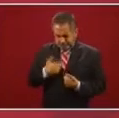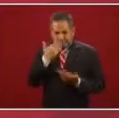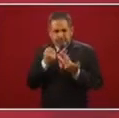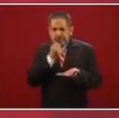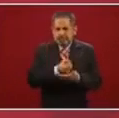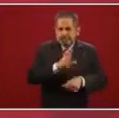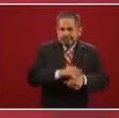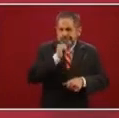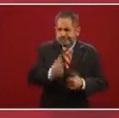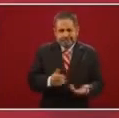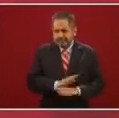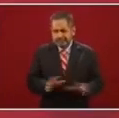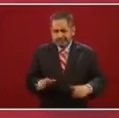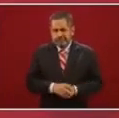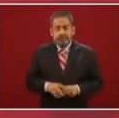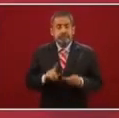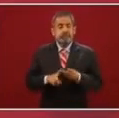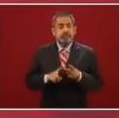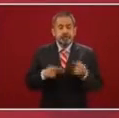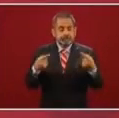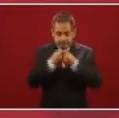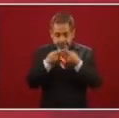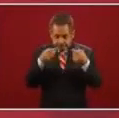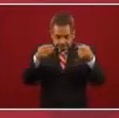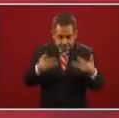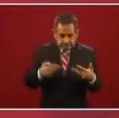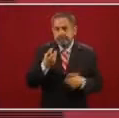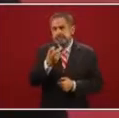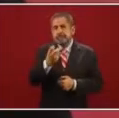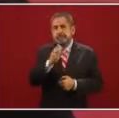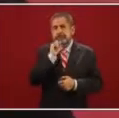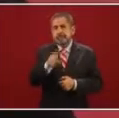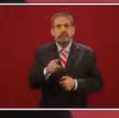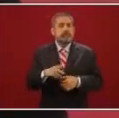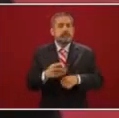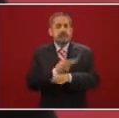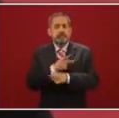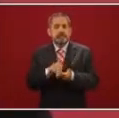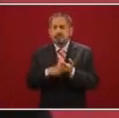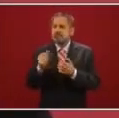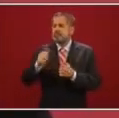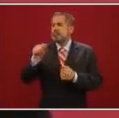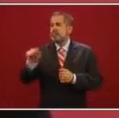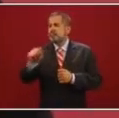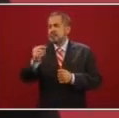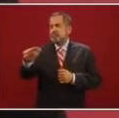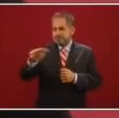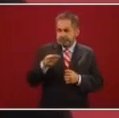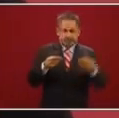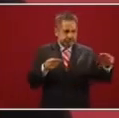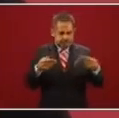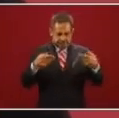acción. En segundo, porque los datos efectivamente no concuerdan, van muy ligados a otros datos que vemos por otros lados que